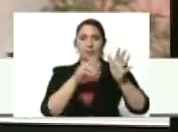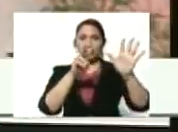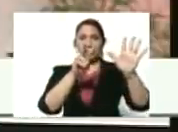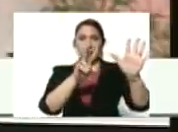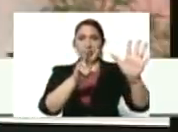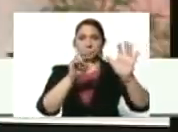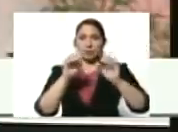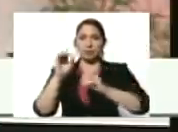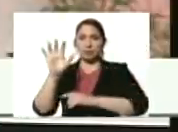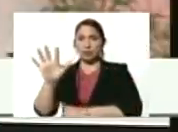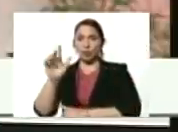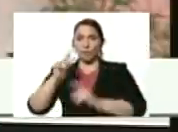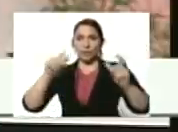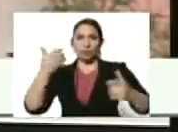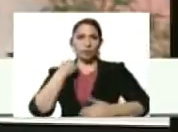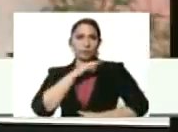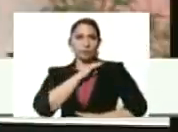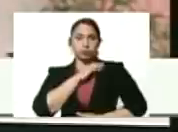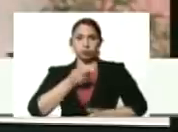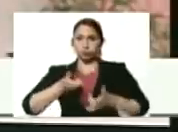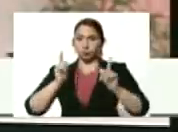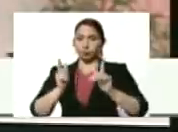6.705 casos activos.